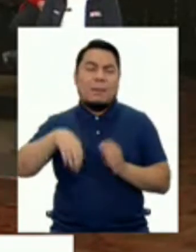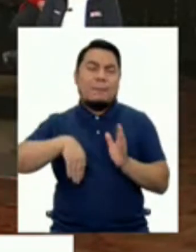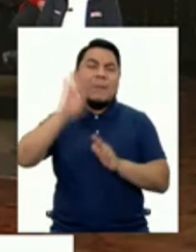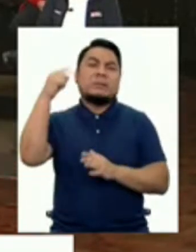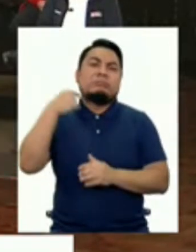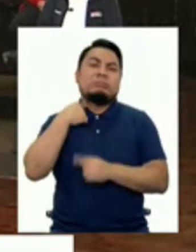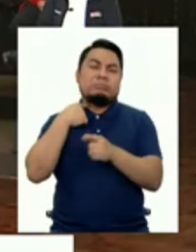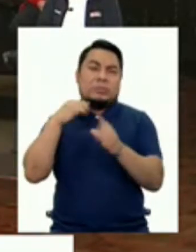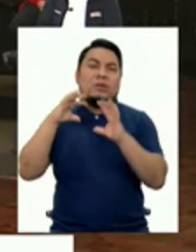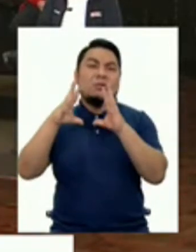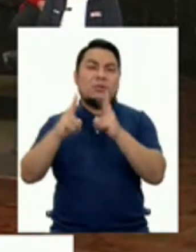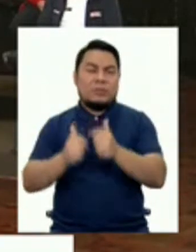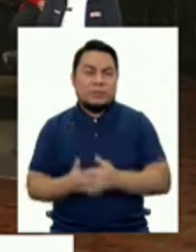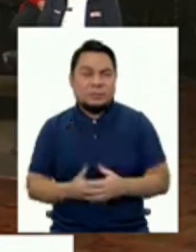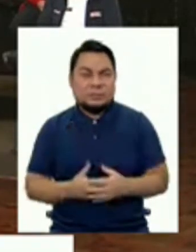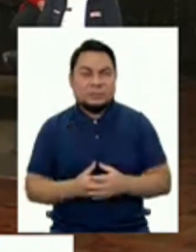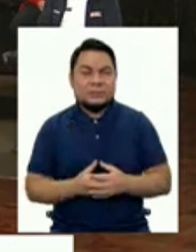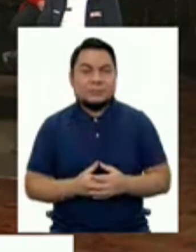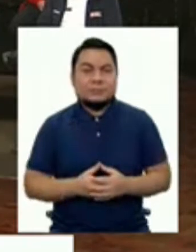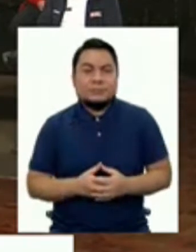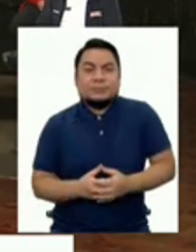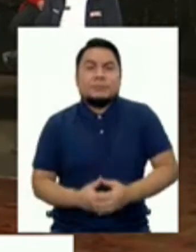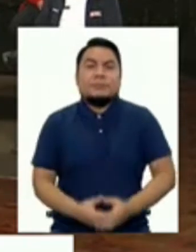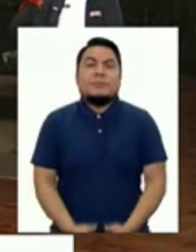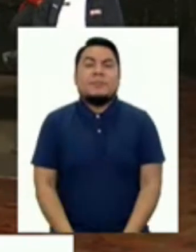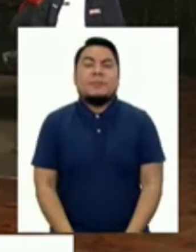afectados por la delincuencia.